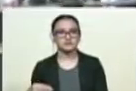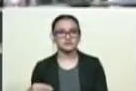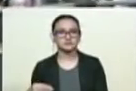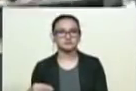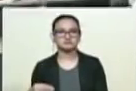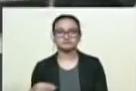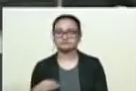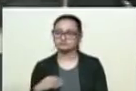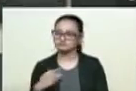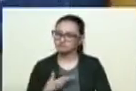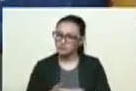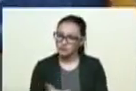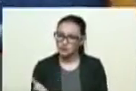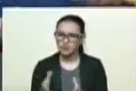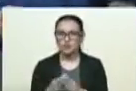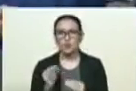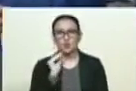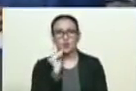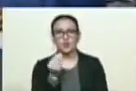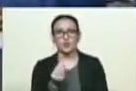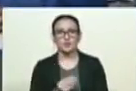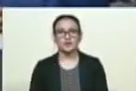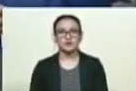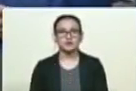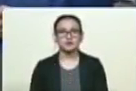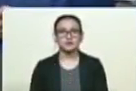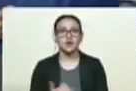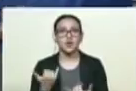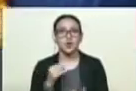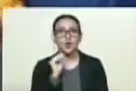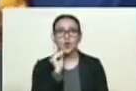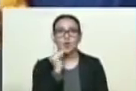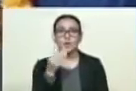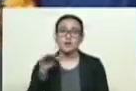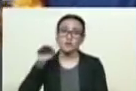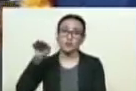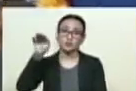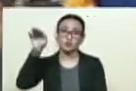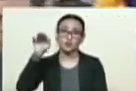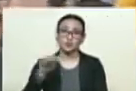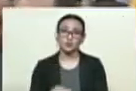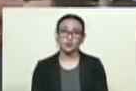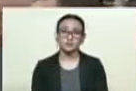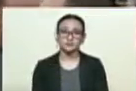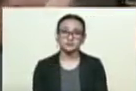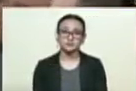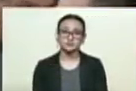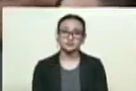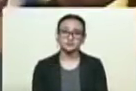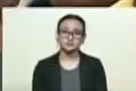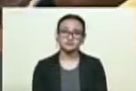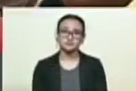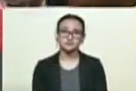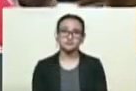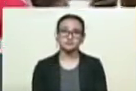dedicado a ustedes, jóvenes de hoy, jóvenes del mañana. Fíjense